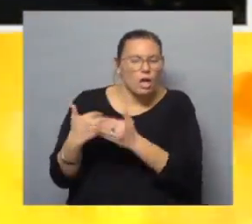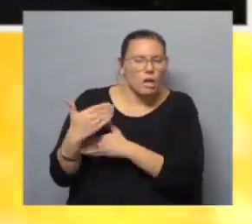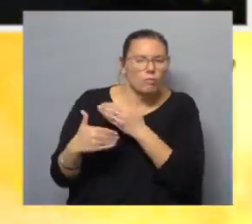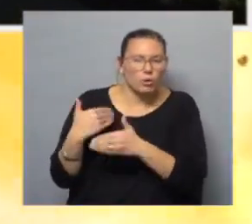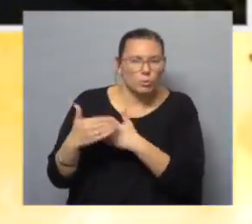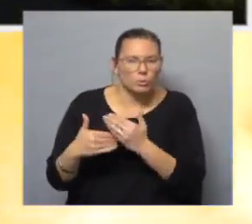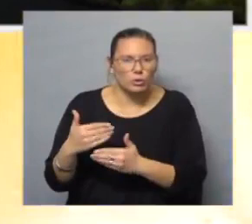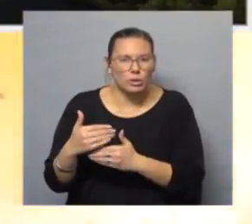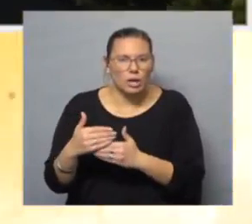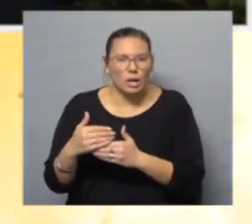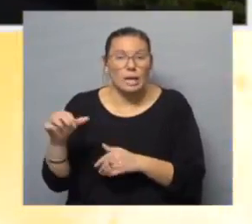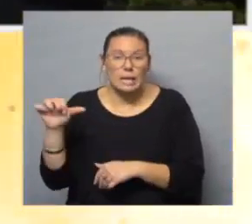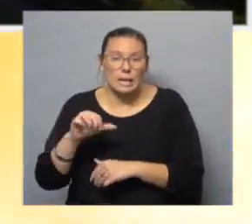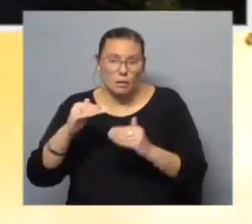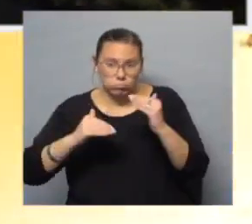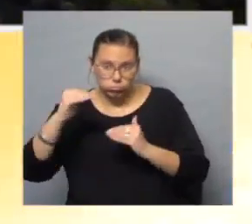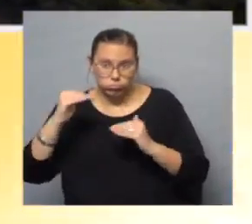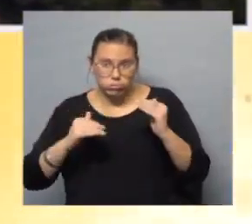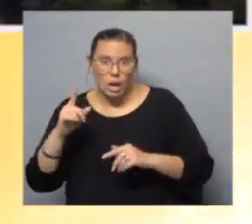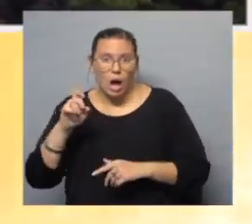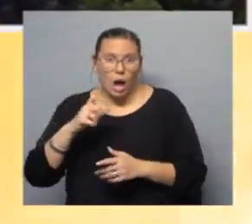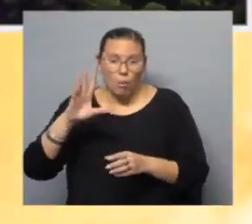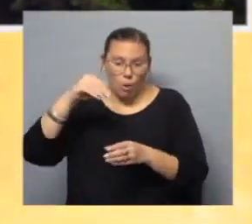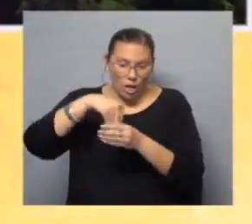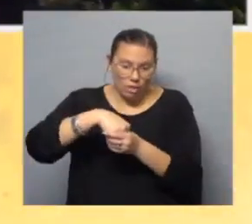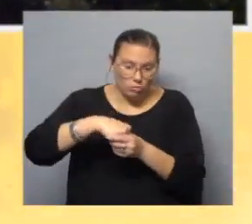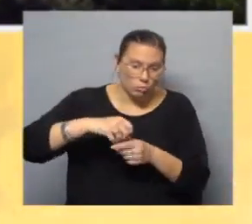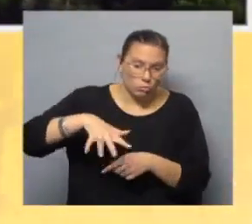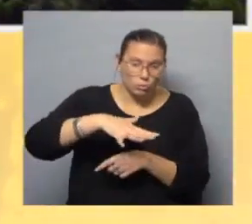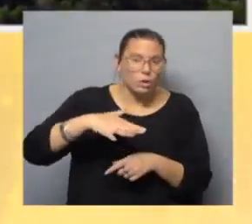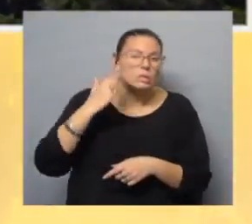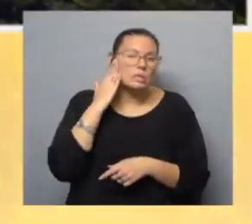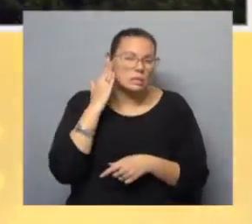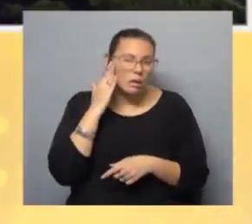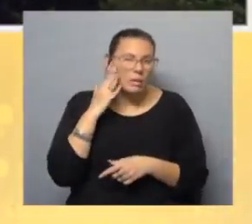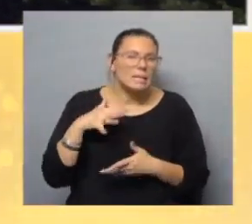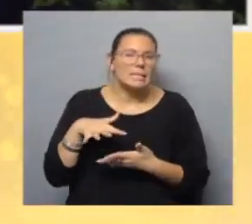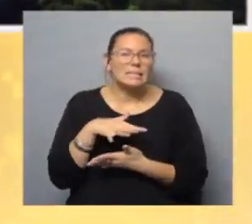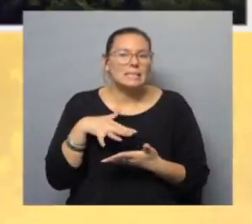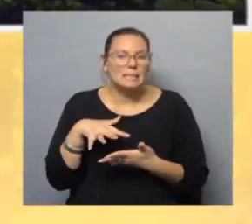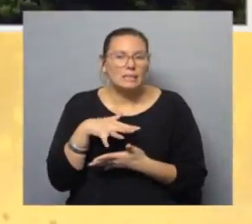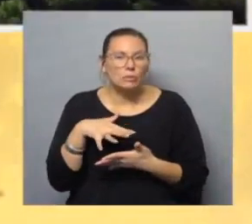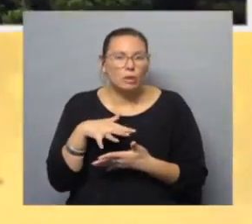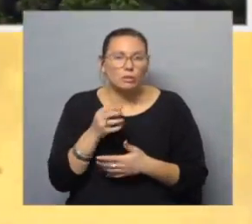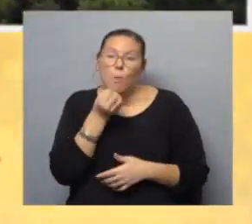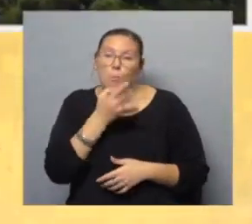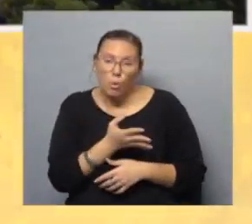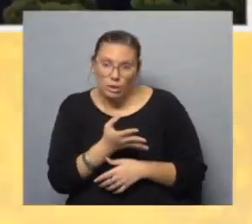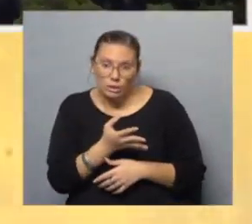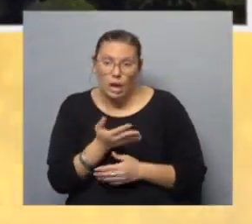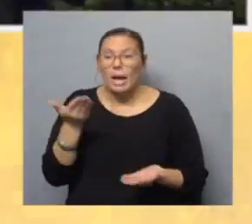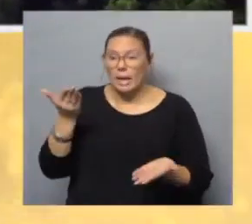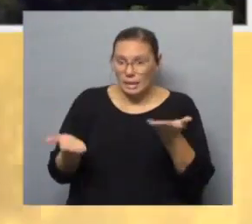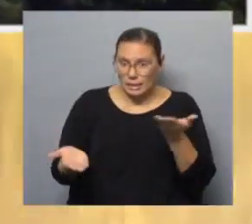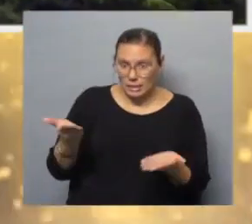los niveles del agua dentro de los pozos para saber si estamos en una situación favorable de equilibrio